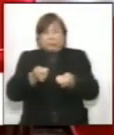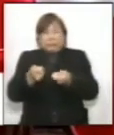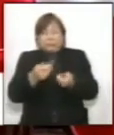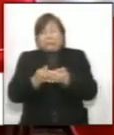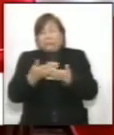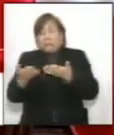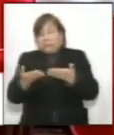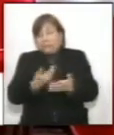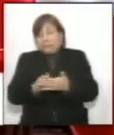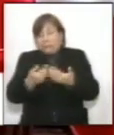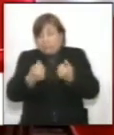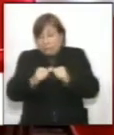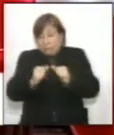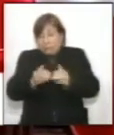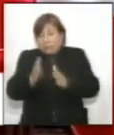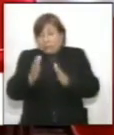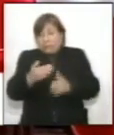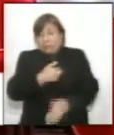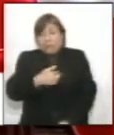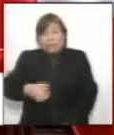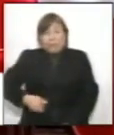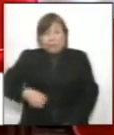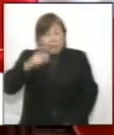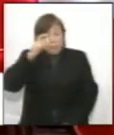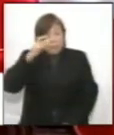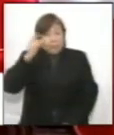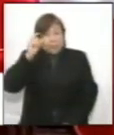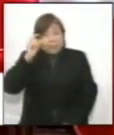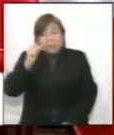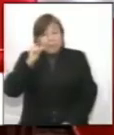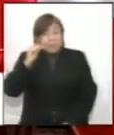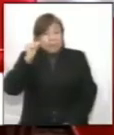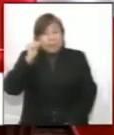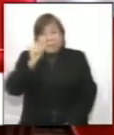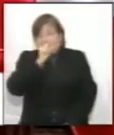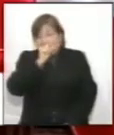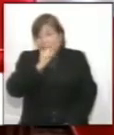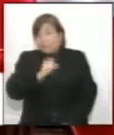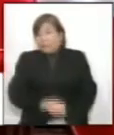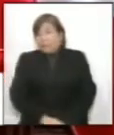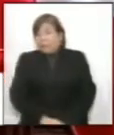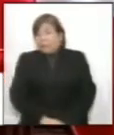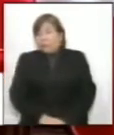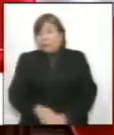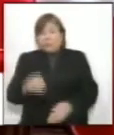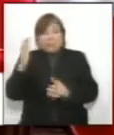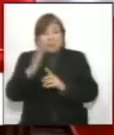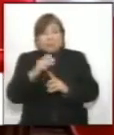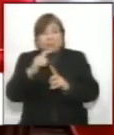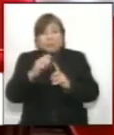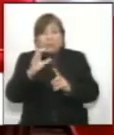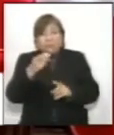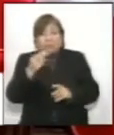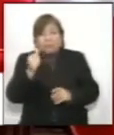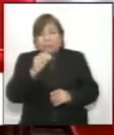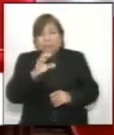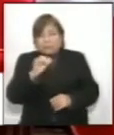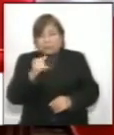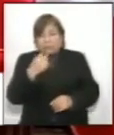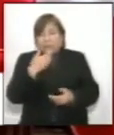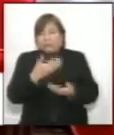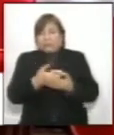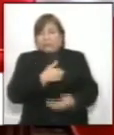está pretendiendo hacer el presidente de la República en su conferencia de prensa que ha dado el día de ayer, que ha hablado de chantaje, lo rechazo contundentemente